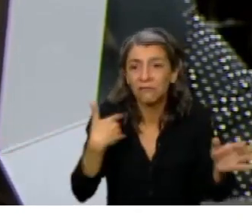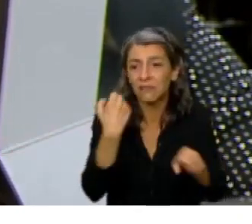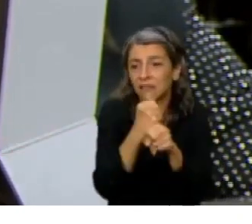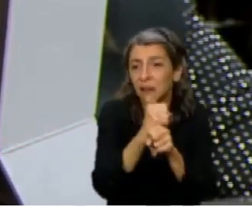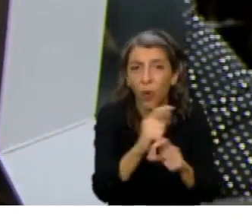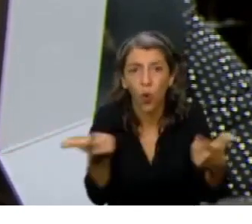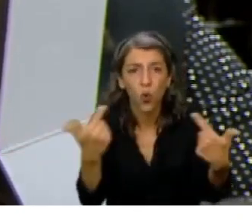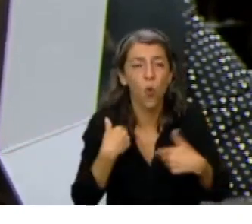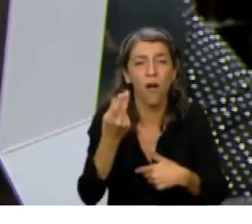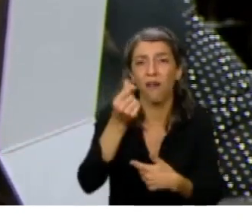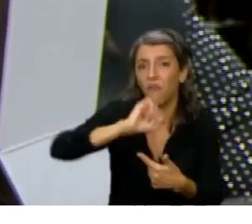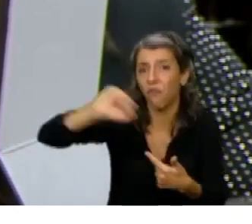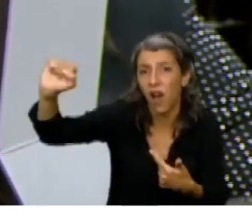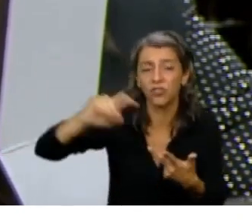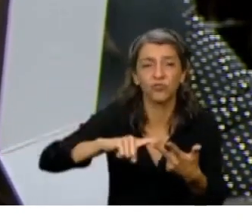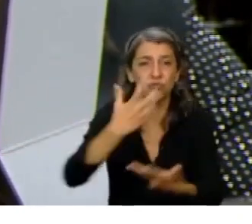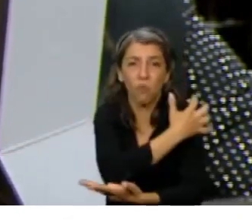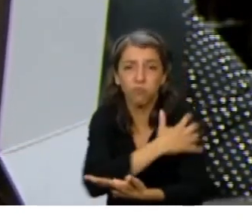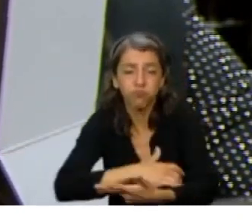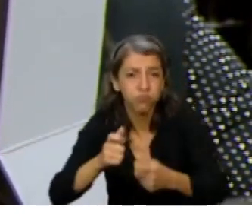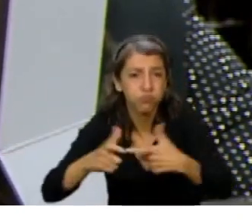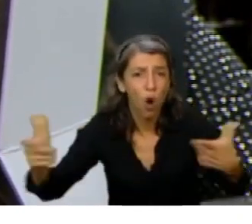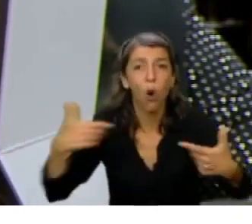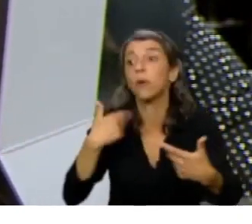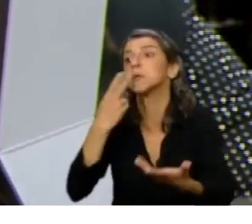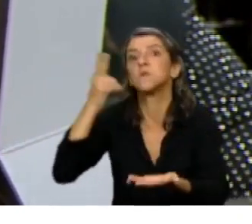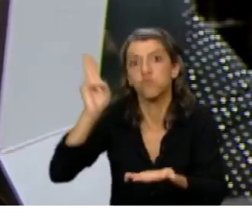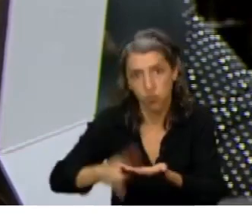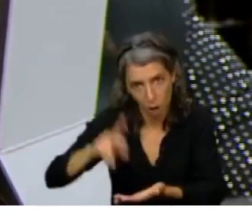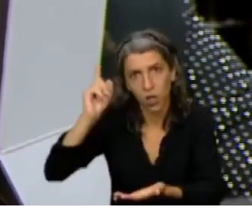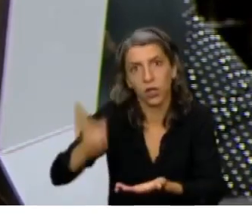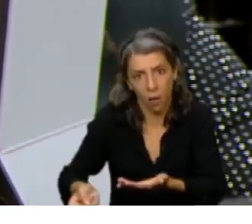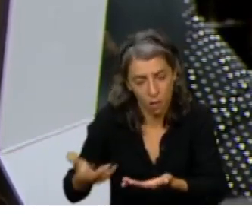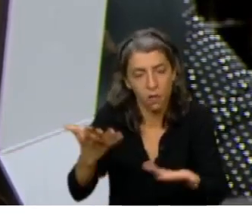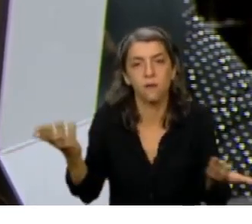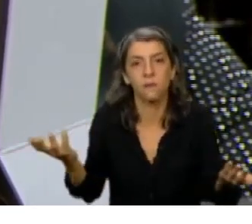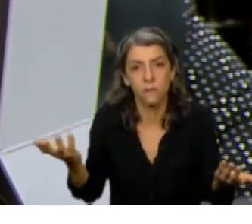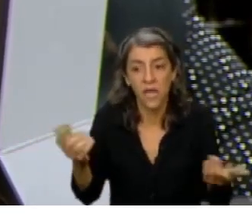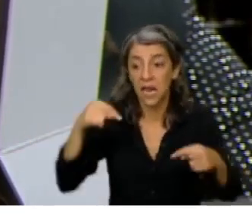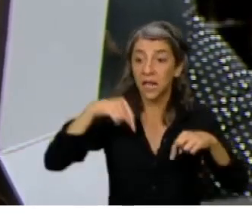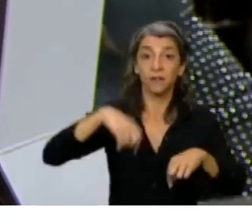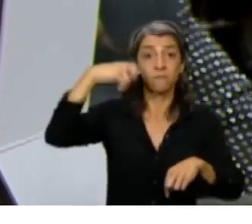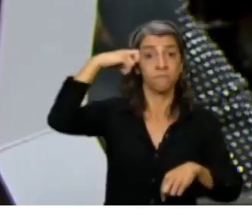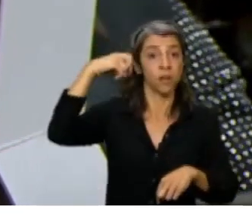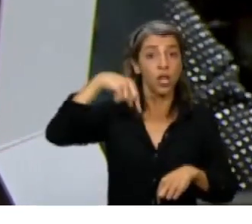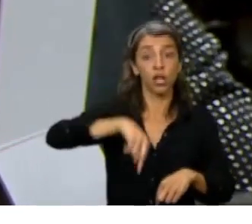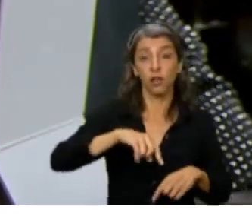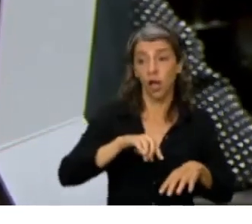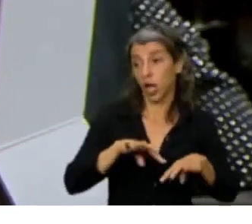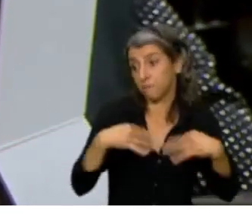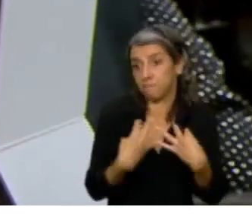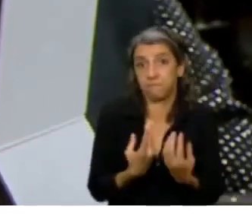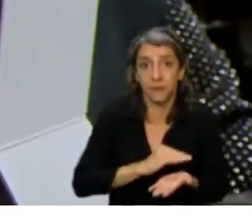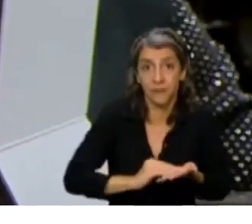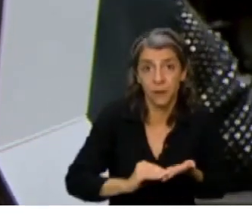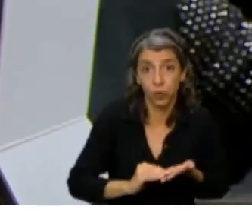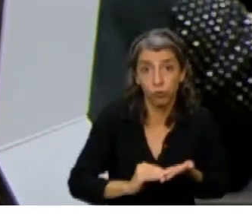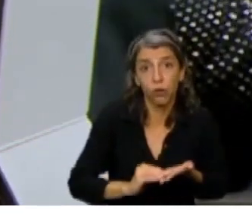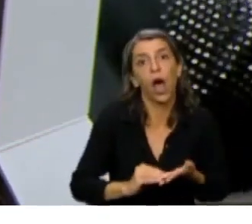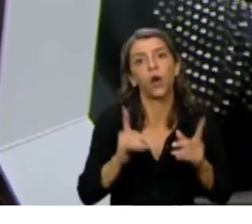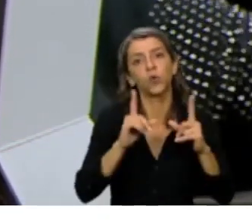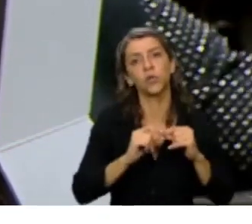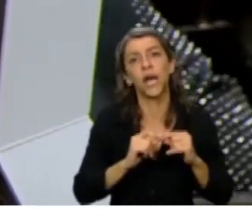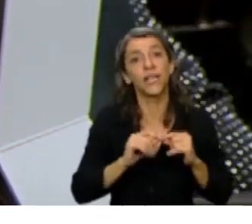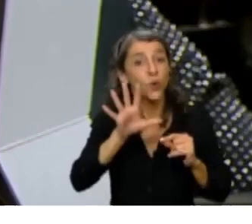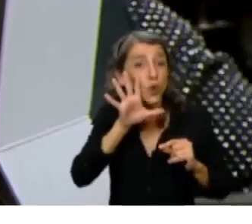desempleo, inflación, pobreza e impuestos también. Y esta casa, la Cámara de Diputados, según el artículo 52